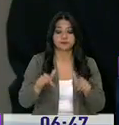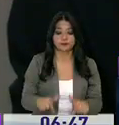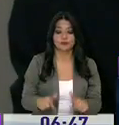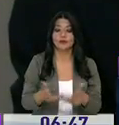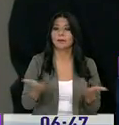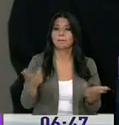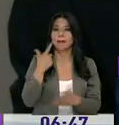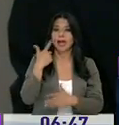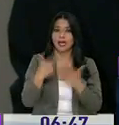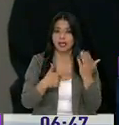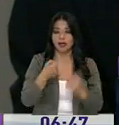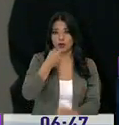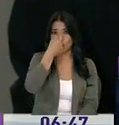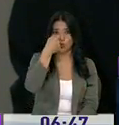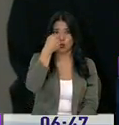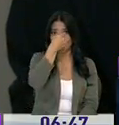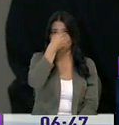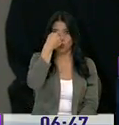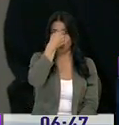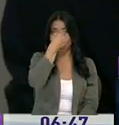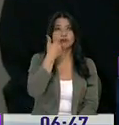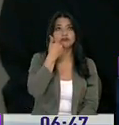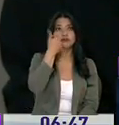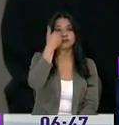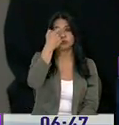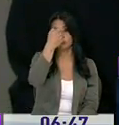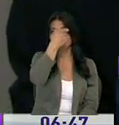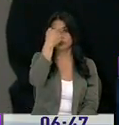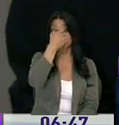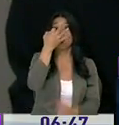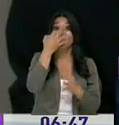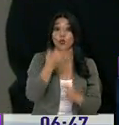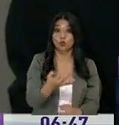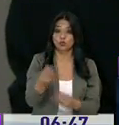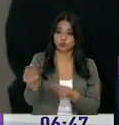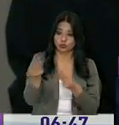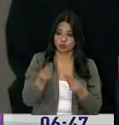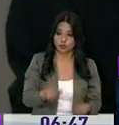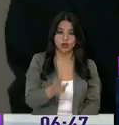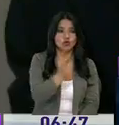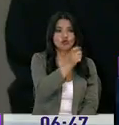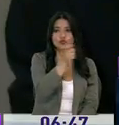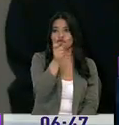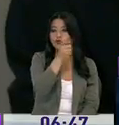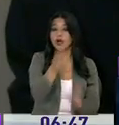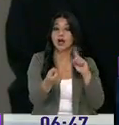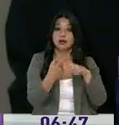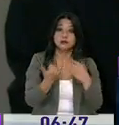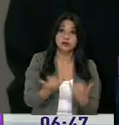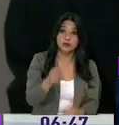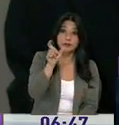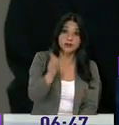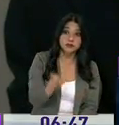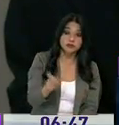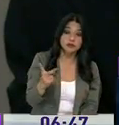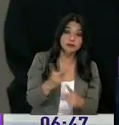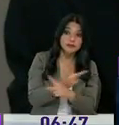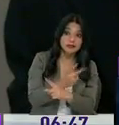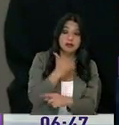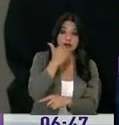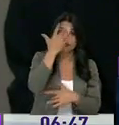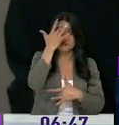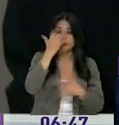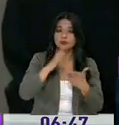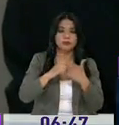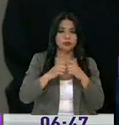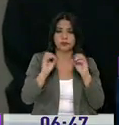la medición del estado de salud lo acaban de inaugurar con ellos. Hasta el momento no hay ninguna alerta, no hay ningún problema, no